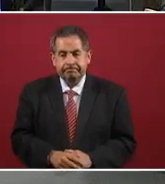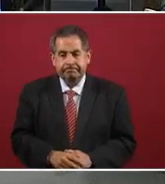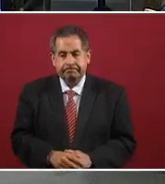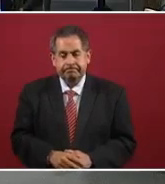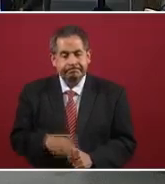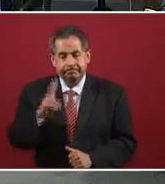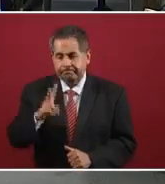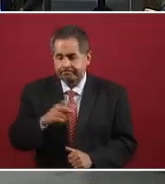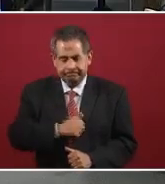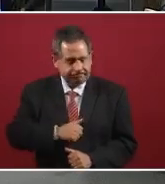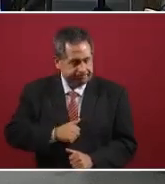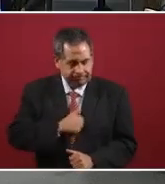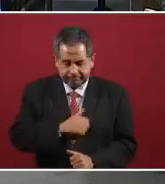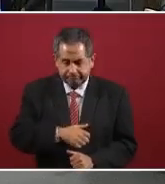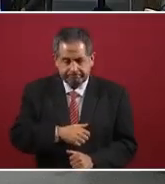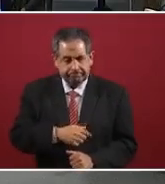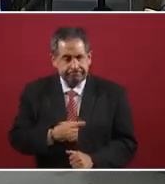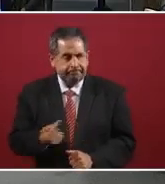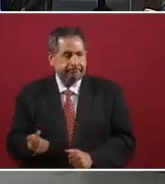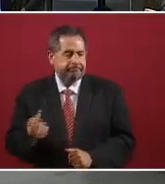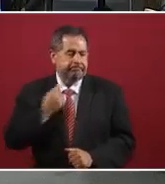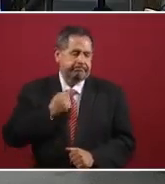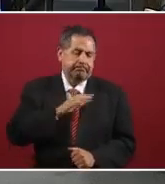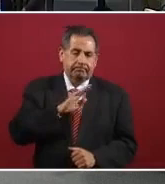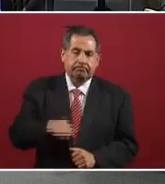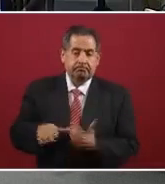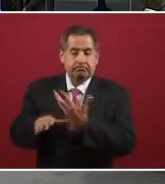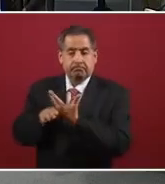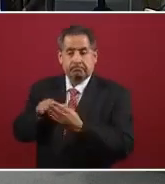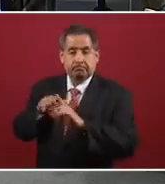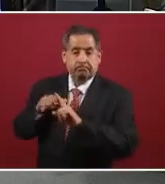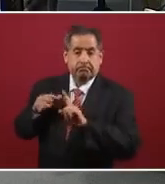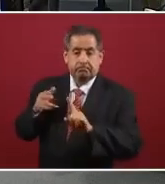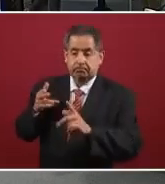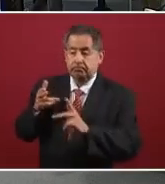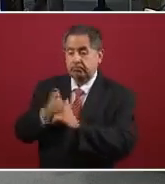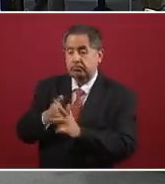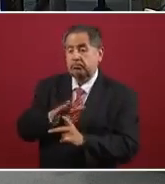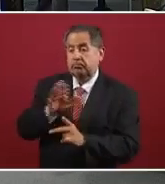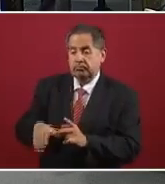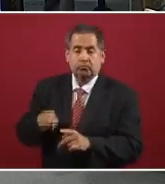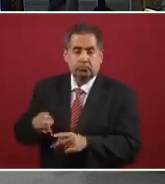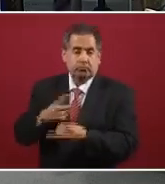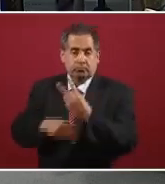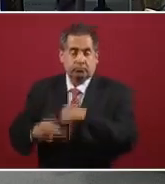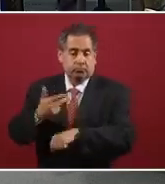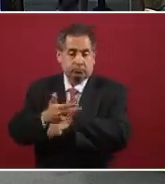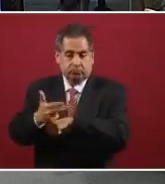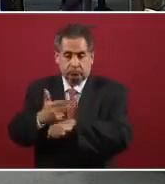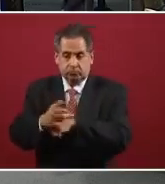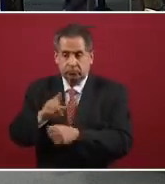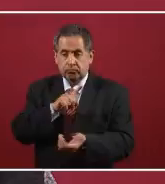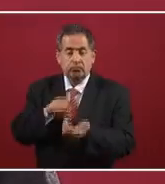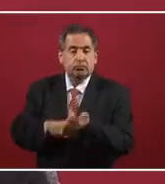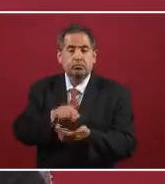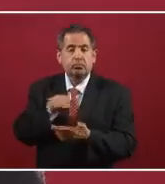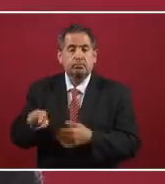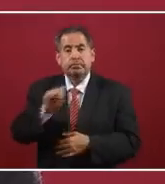lamenta mucho el asesinato de un migrante hondureño en